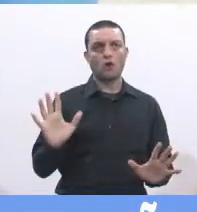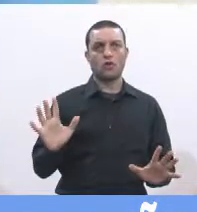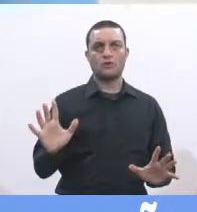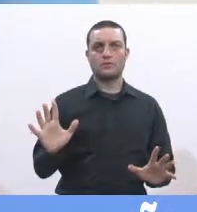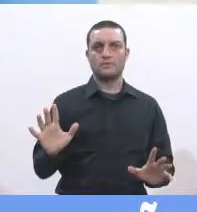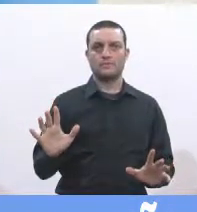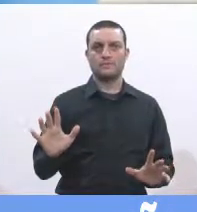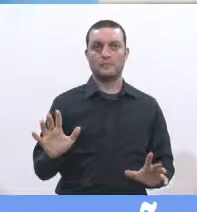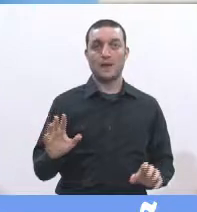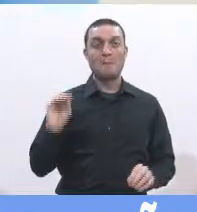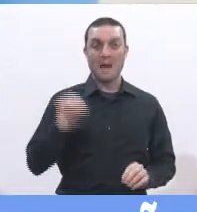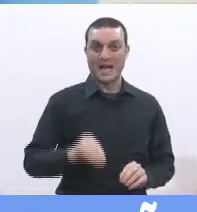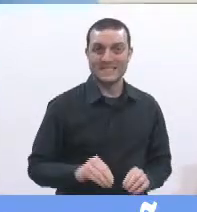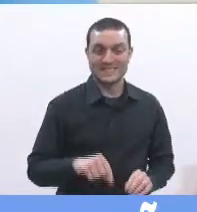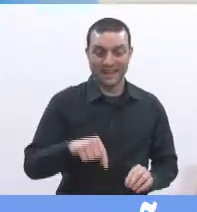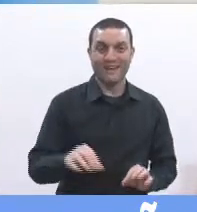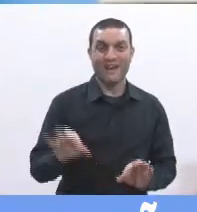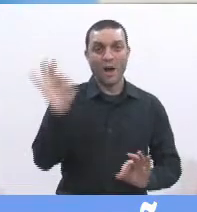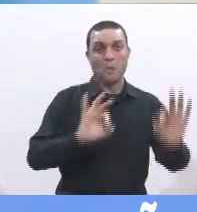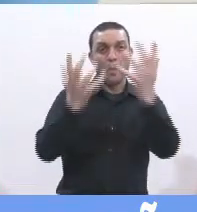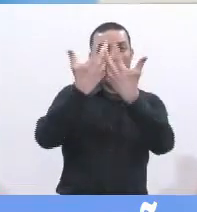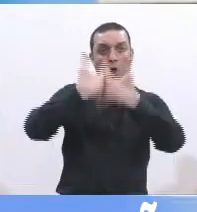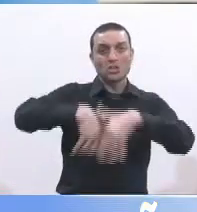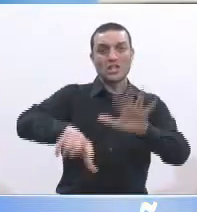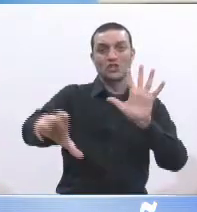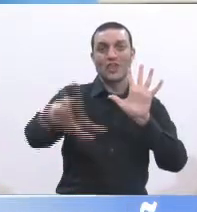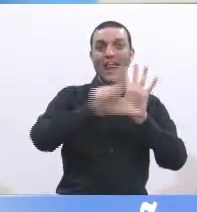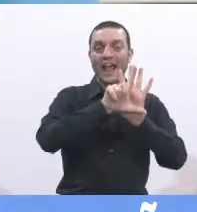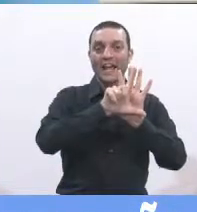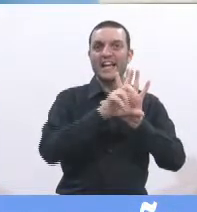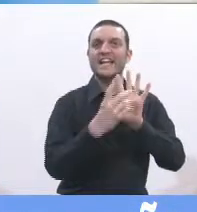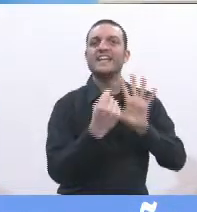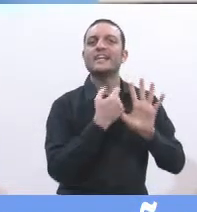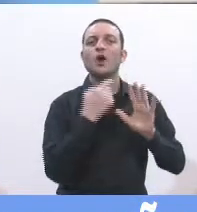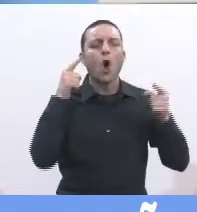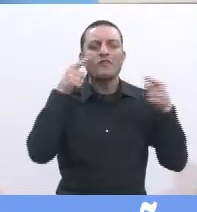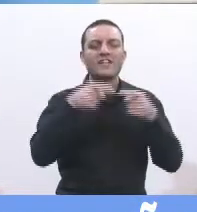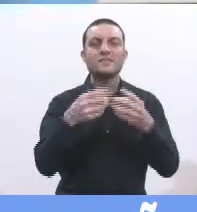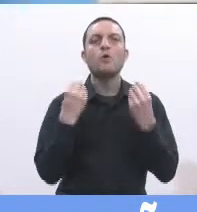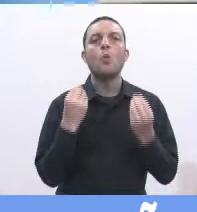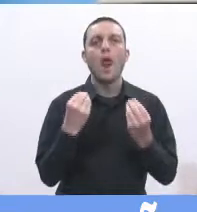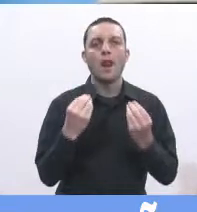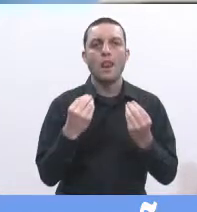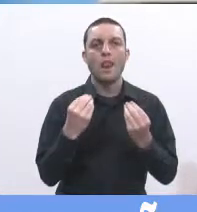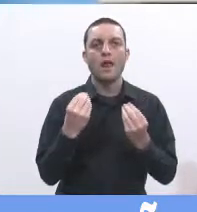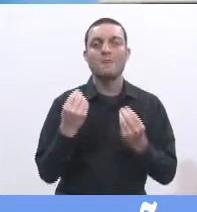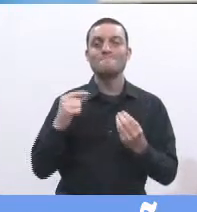acá adelante un proyecto de ley que sigue intentando socavar y lastimar la autonomía de la Ciudad de Buenos